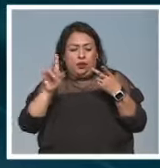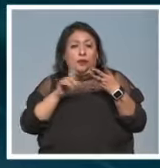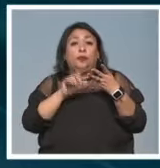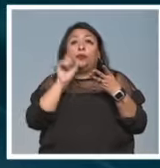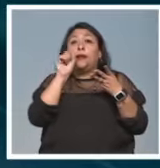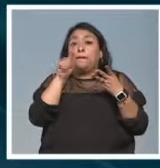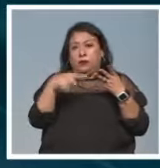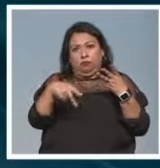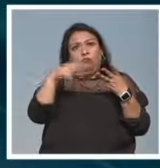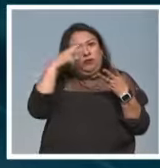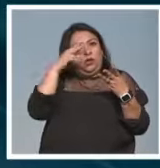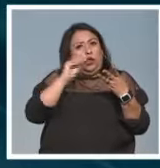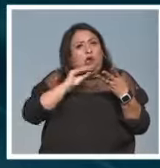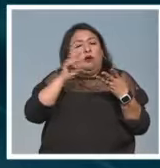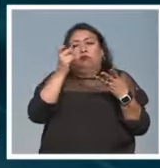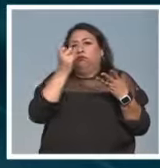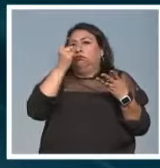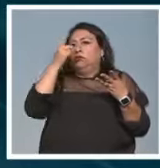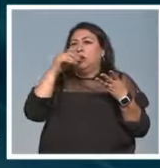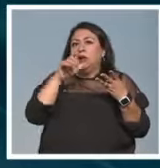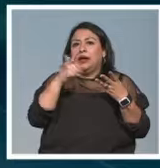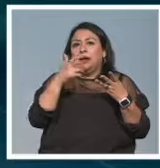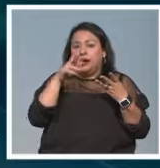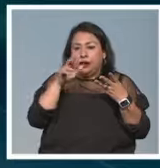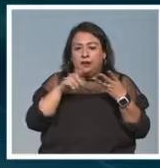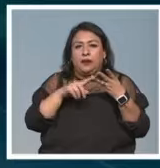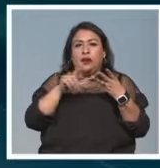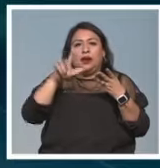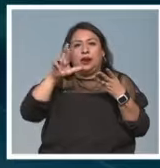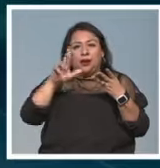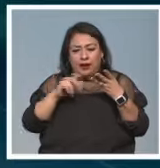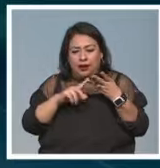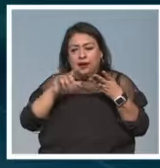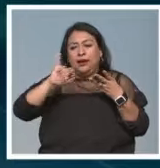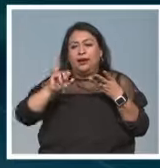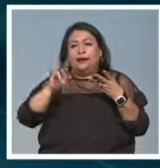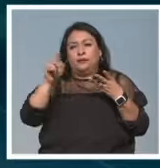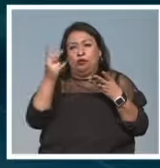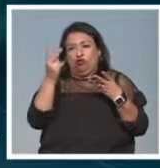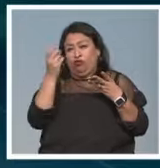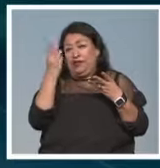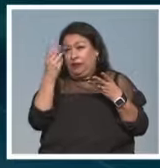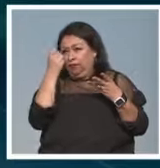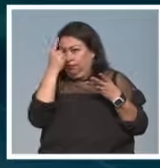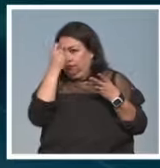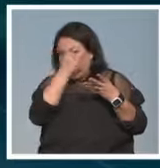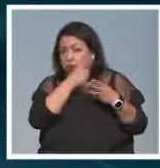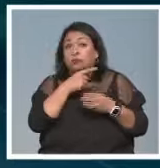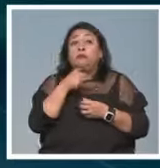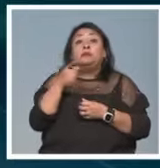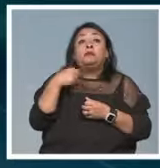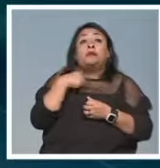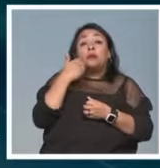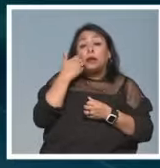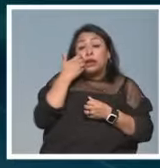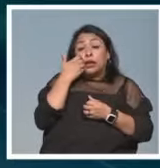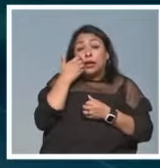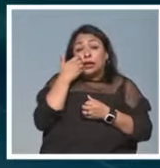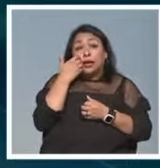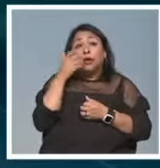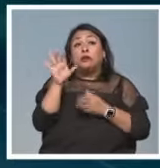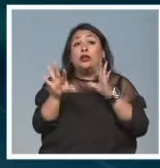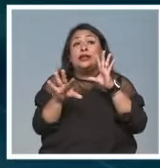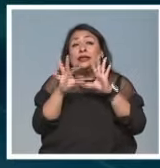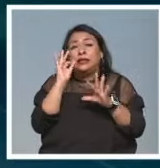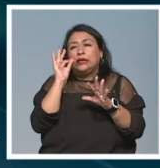lado un repertorio mexicano con composiciones de María Grieber, Agustín Lara y José Alfredo Jiménez. Tratamos de